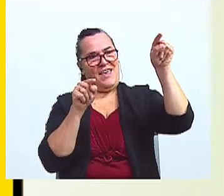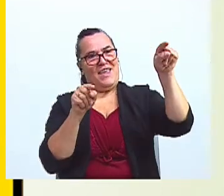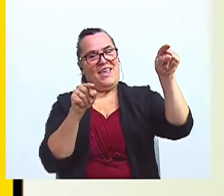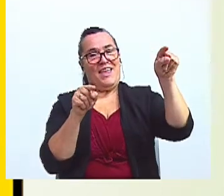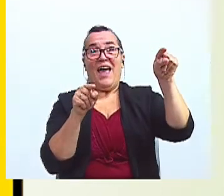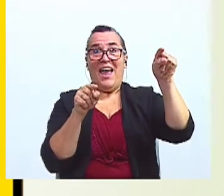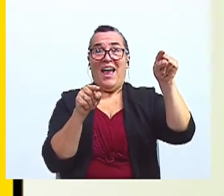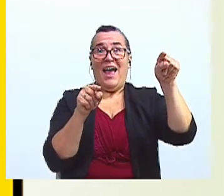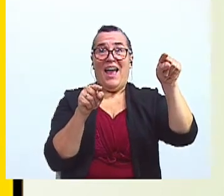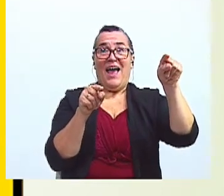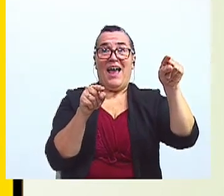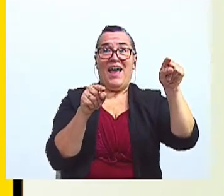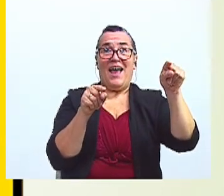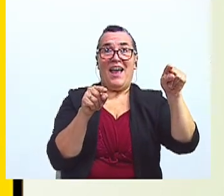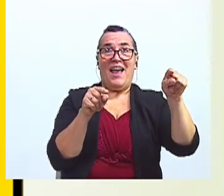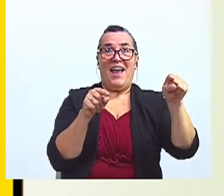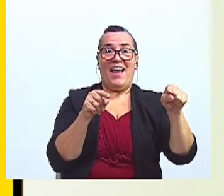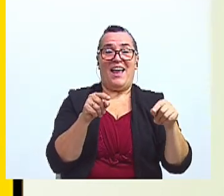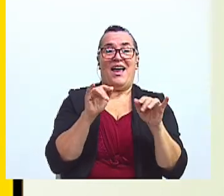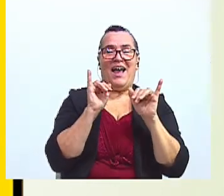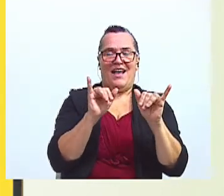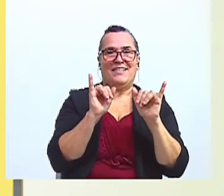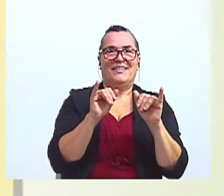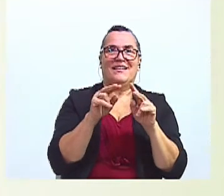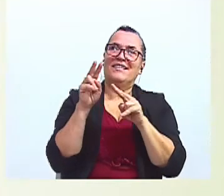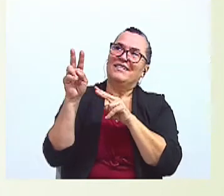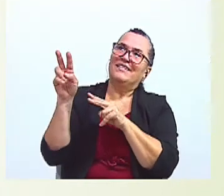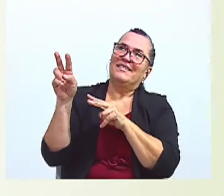de interrogación.